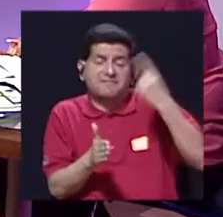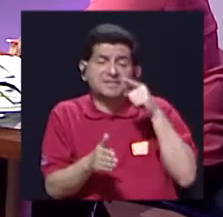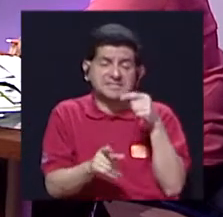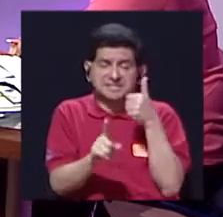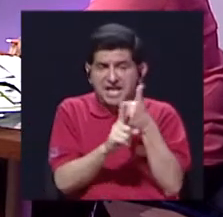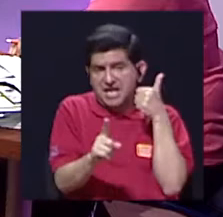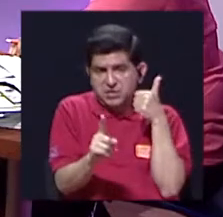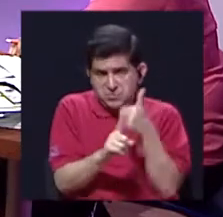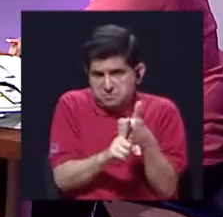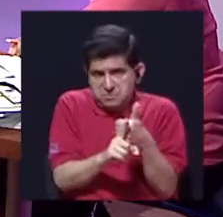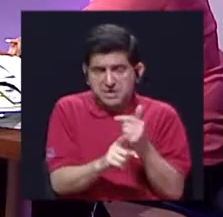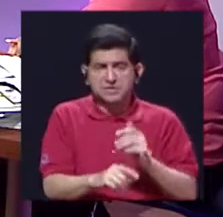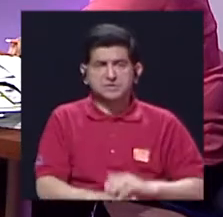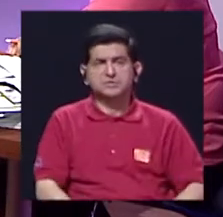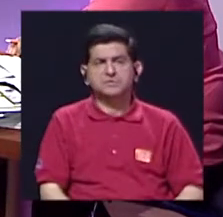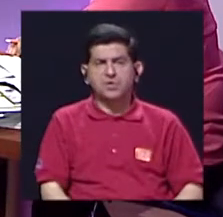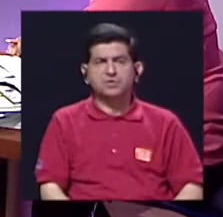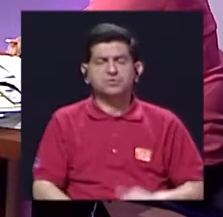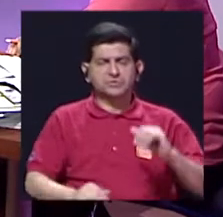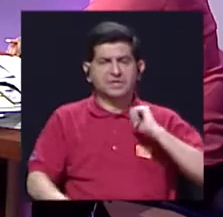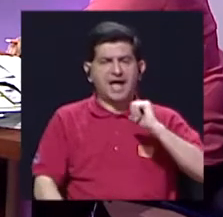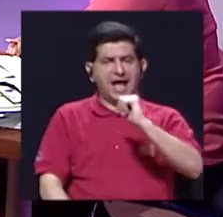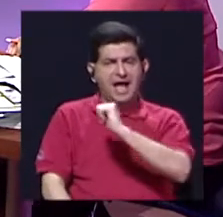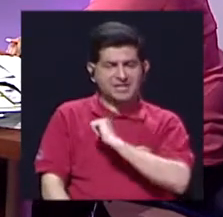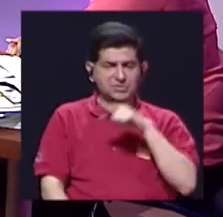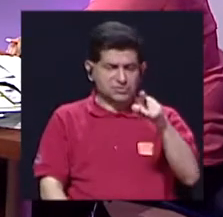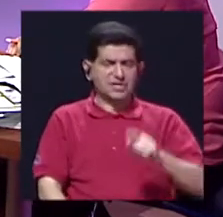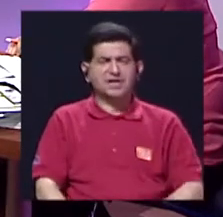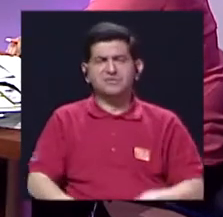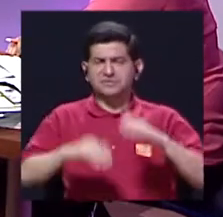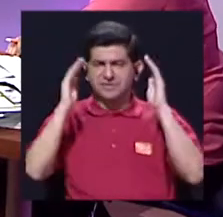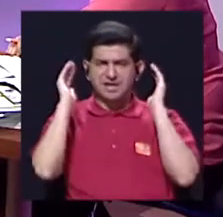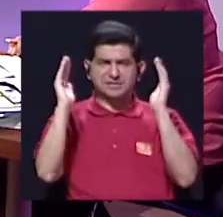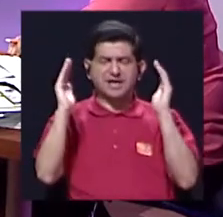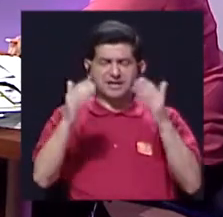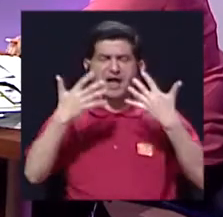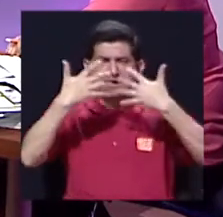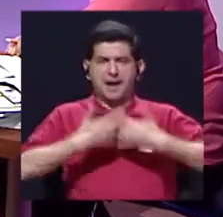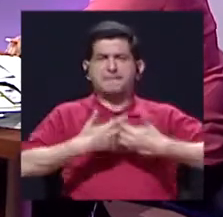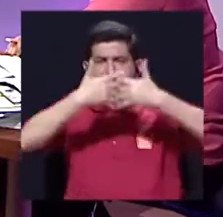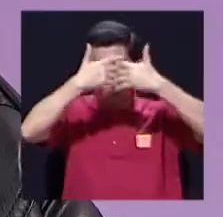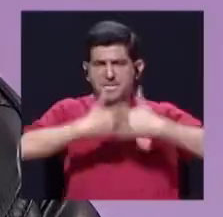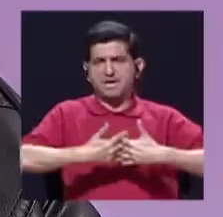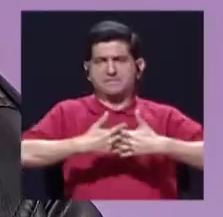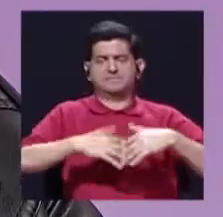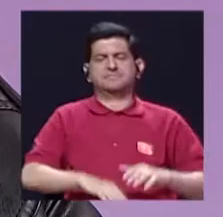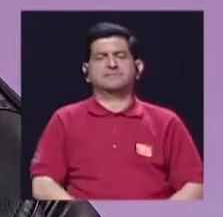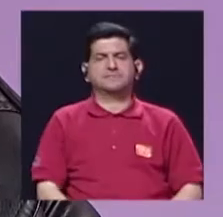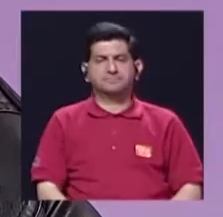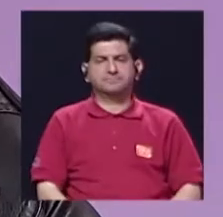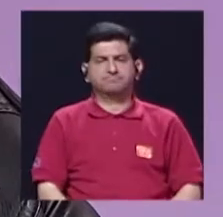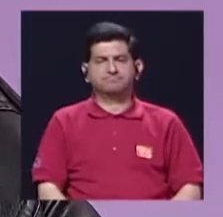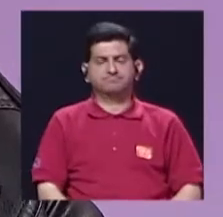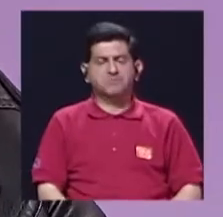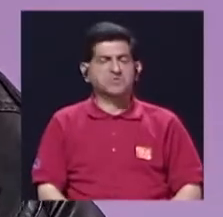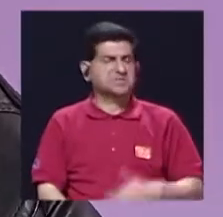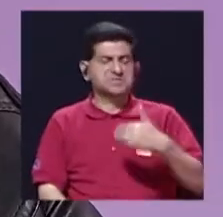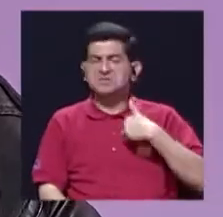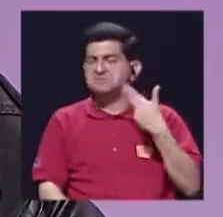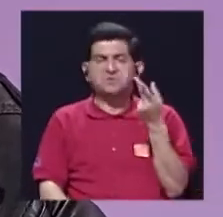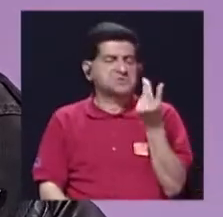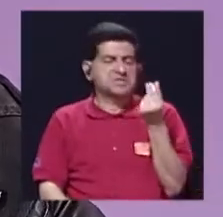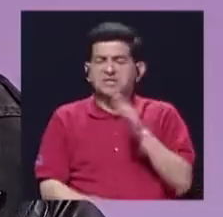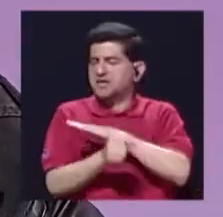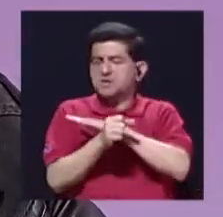ellos mismos son asociados de esas grandes empresas, que entonces no alcanza el